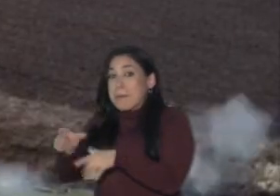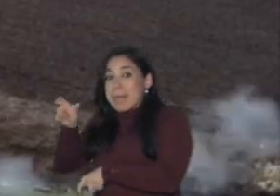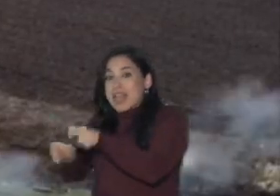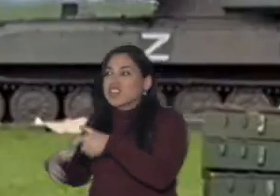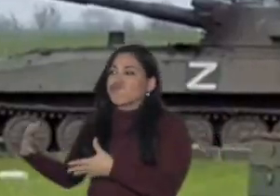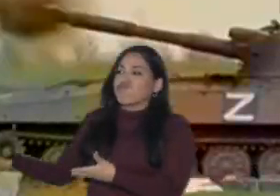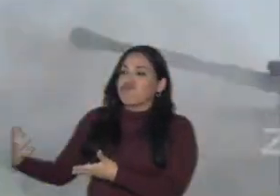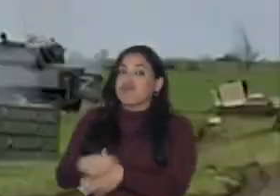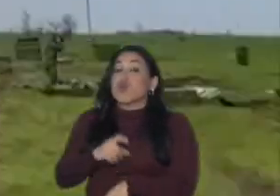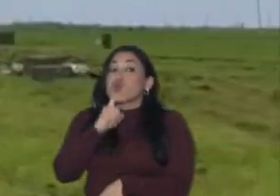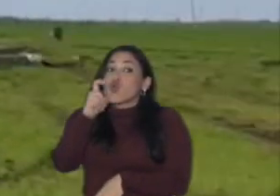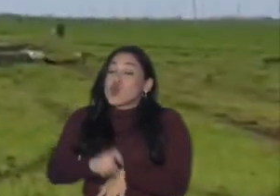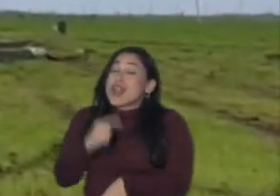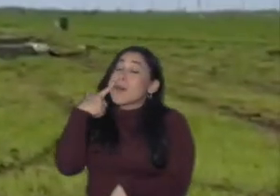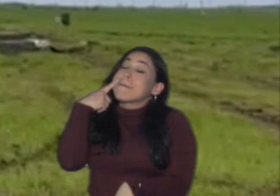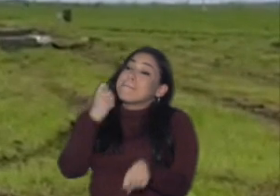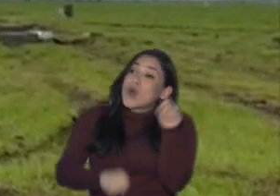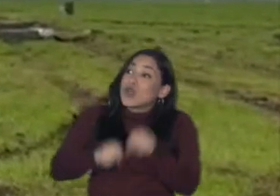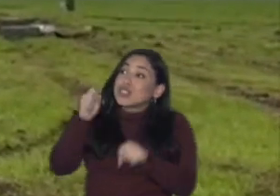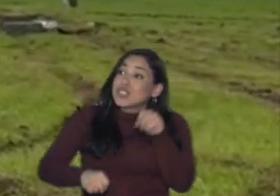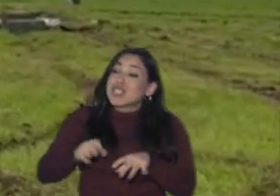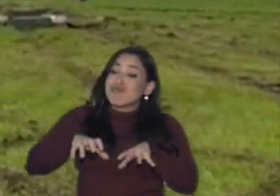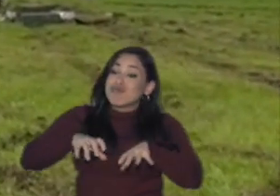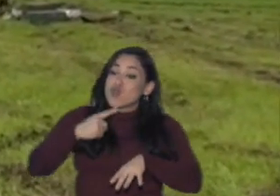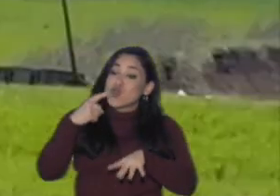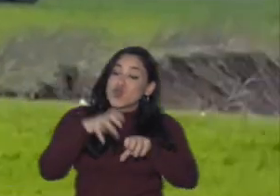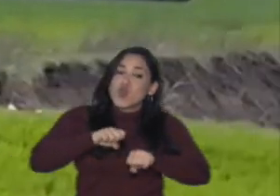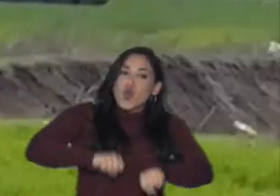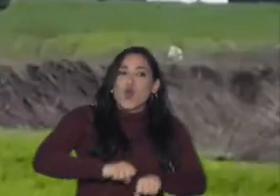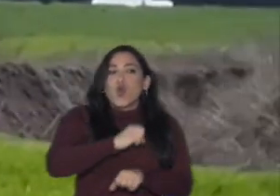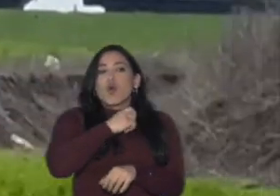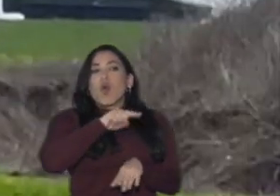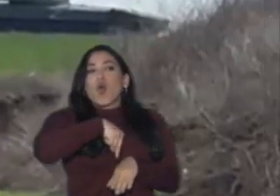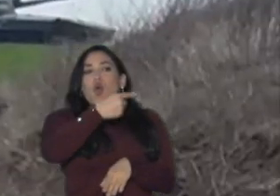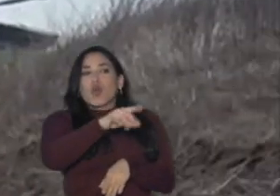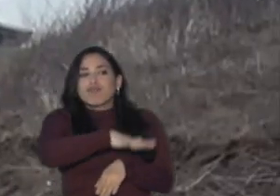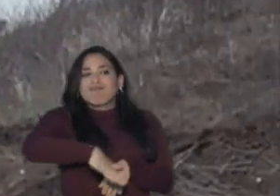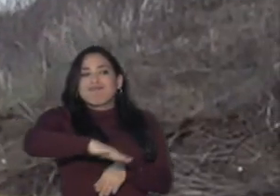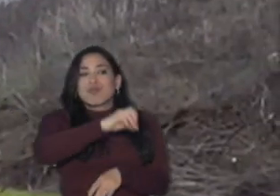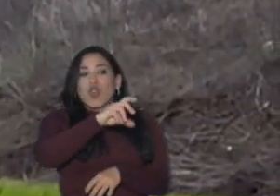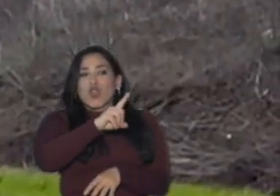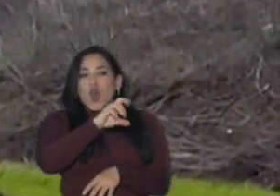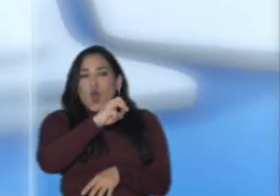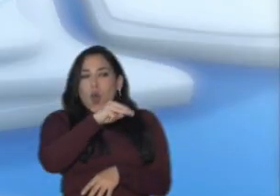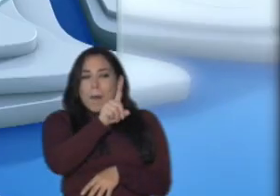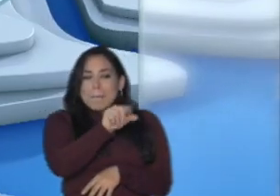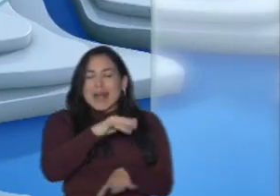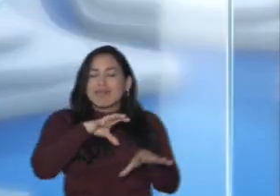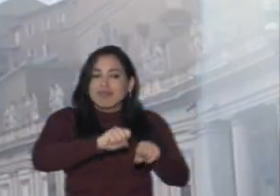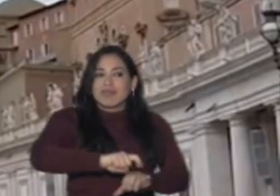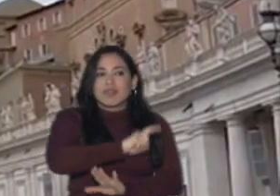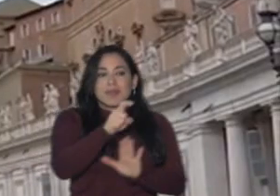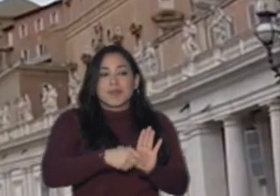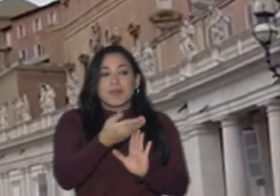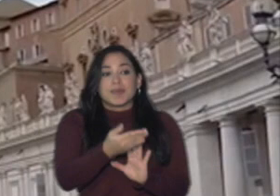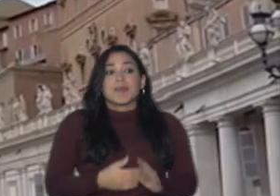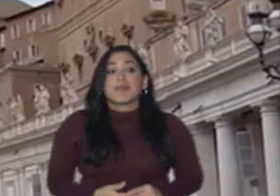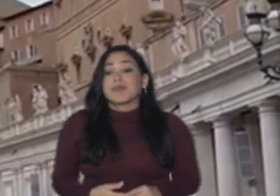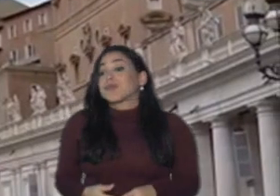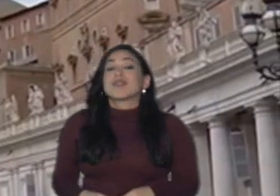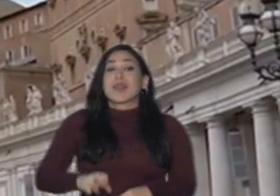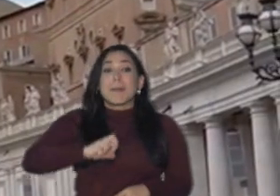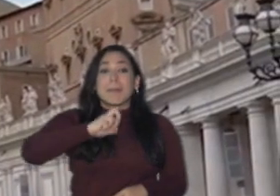mientras Ucrania advirtió de un posible intento de integración en Rusia de la región separatista del Donbass. El